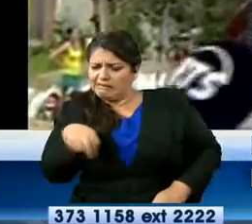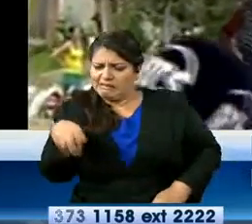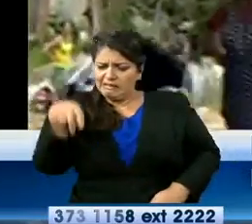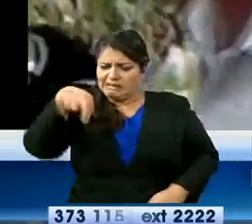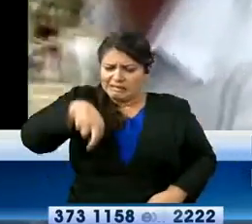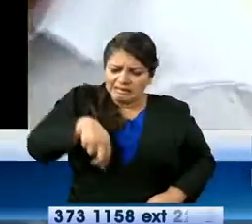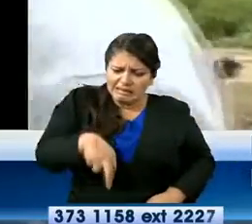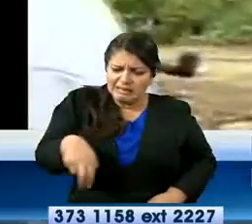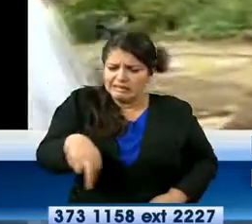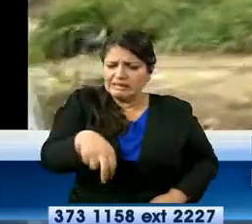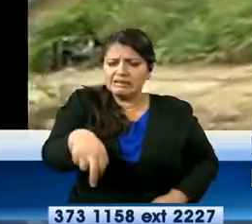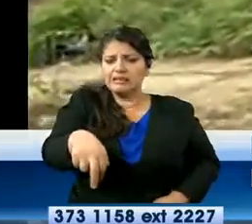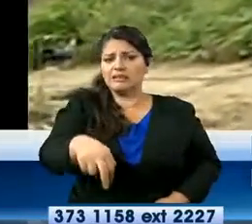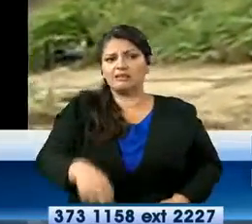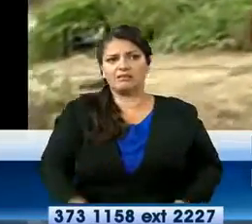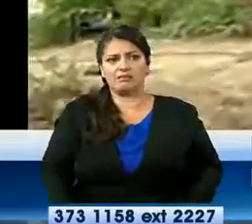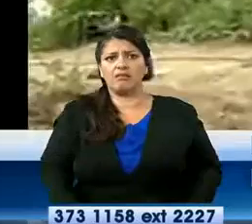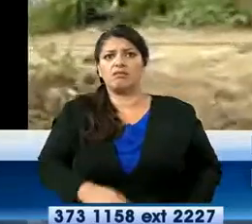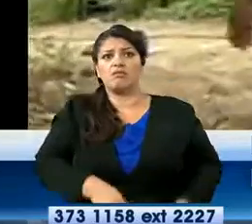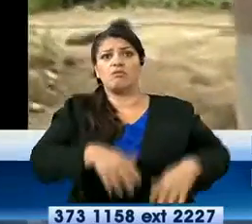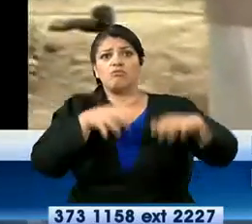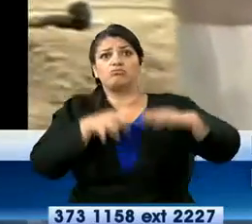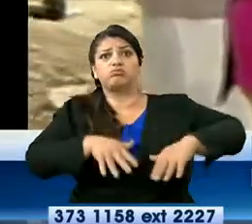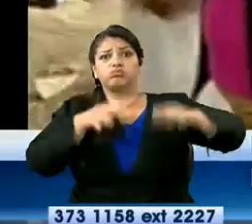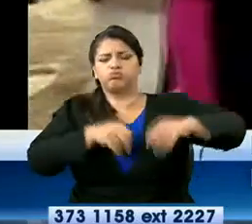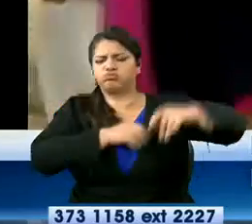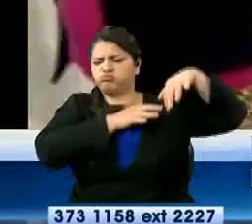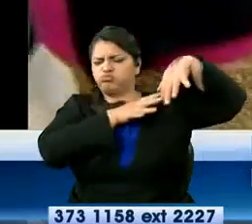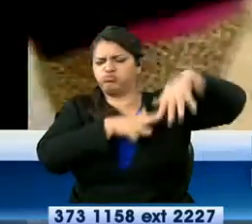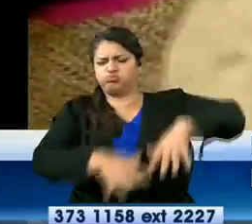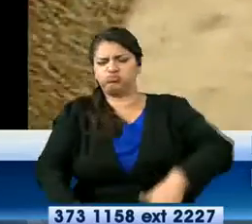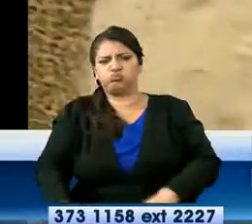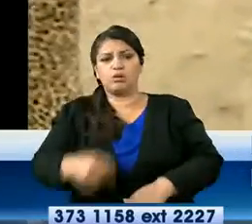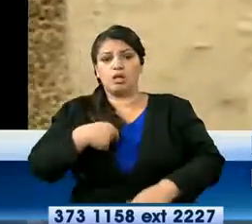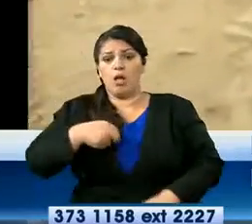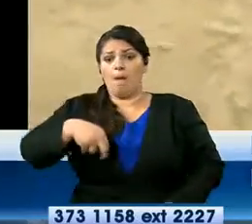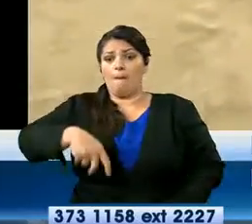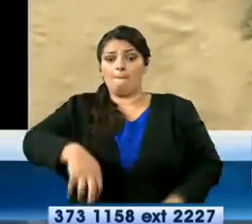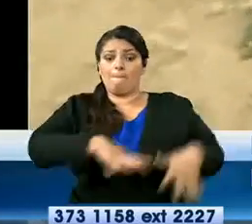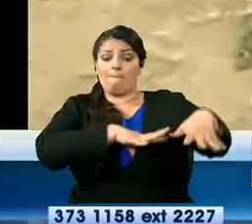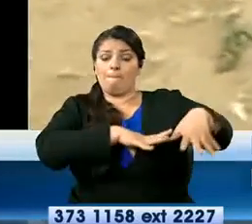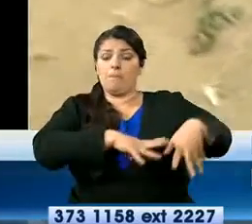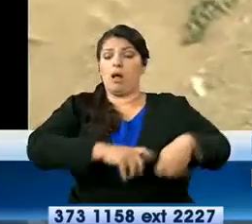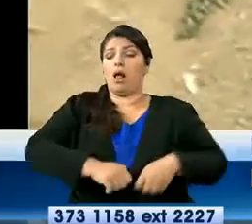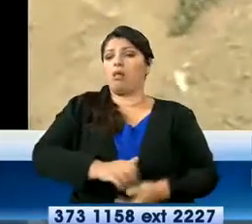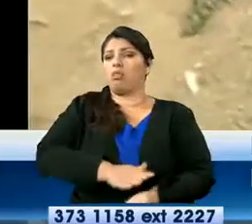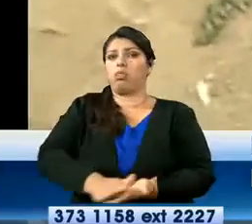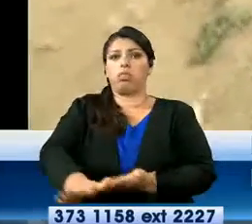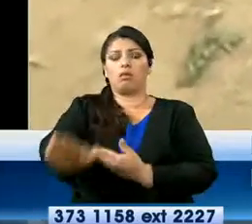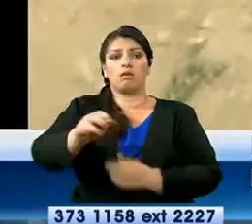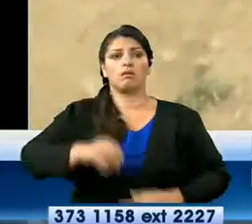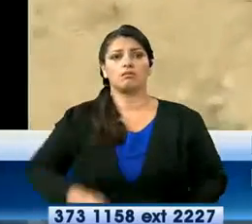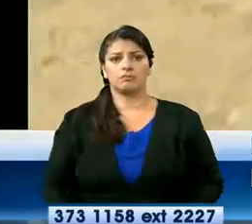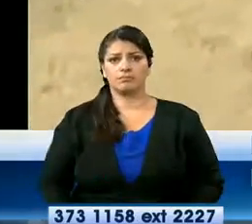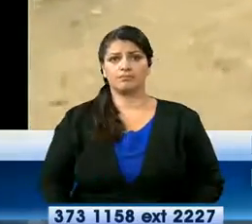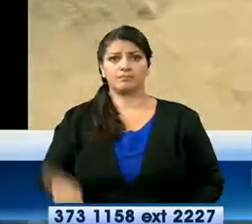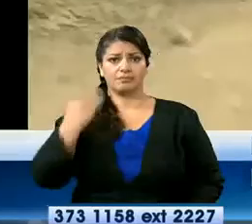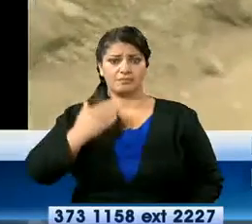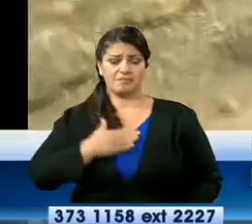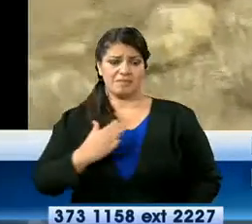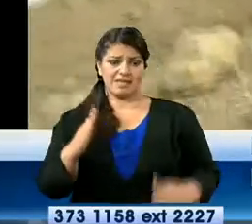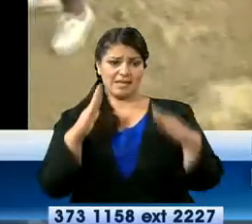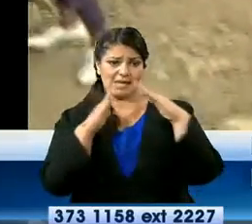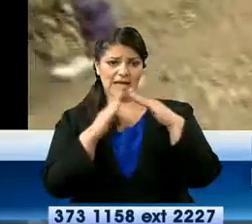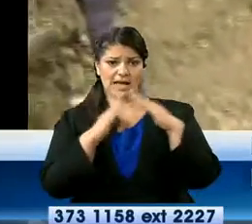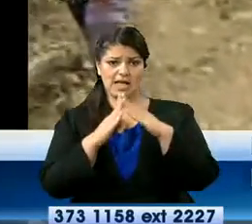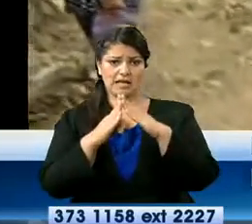Hasta la misma agua hasta nos arrastra a nosotros. Claro. Porque nosotros no tenemos... Las cosas se nos dañan. A mi casa se me cayó.